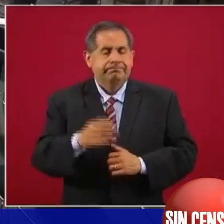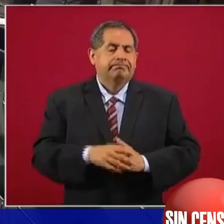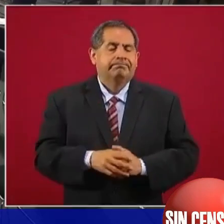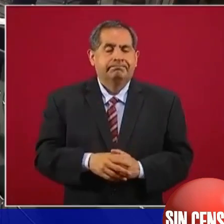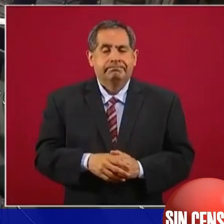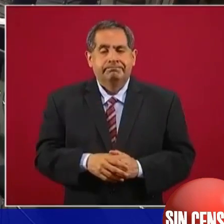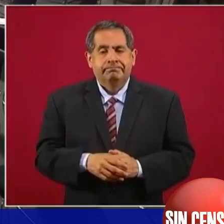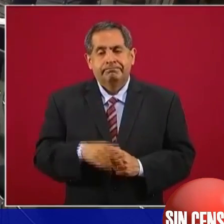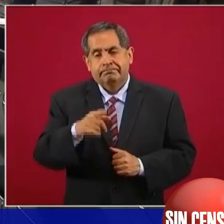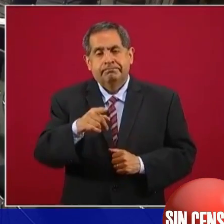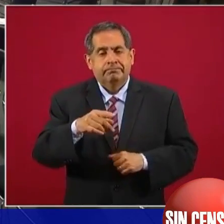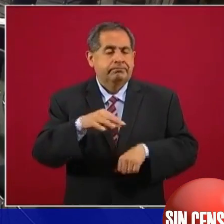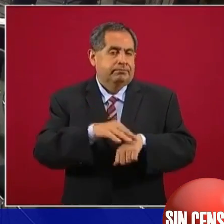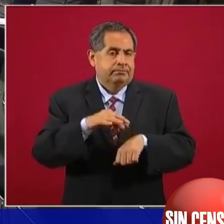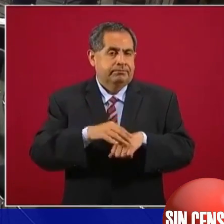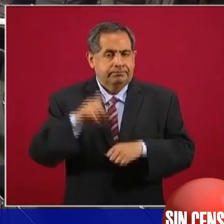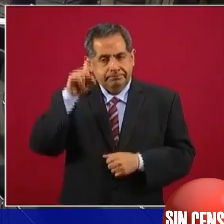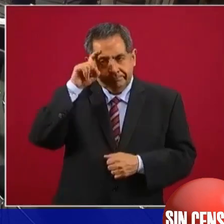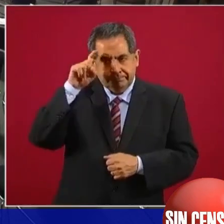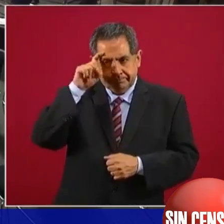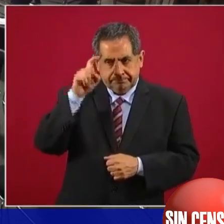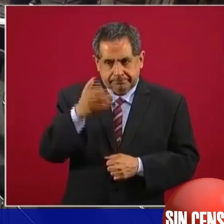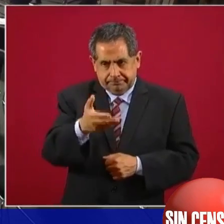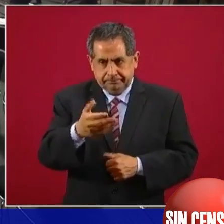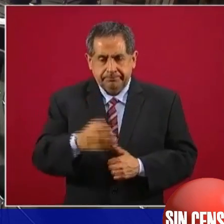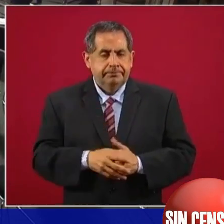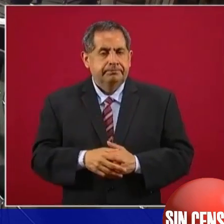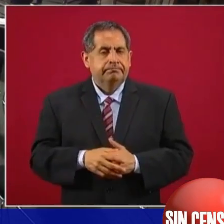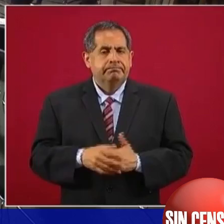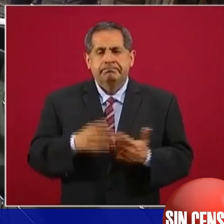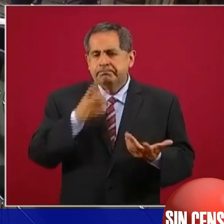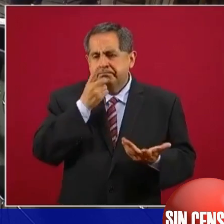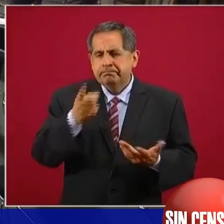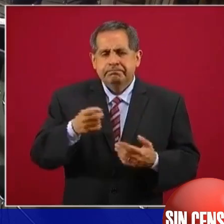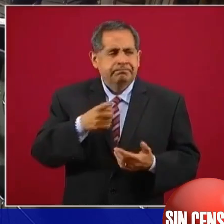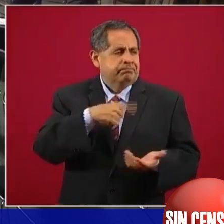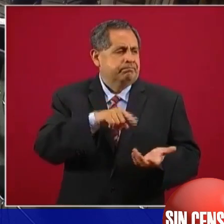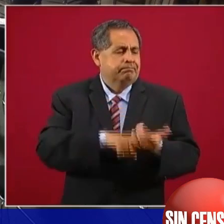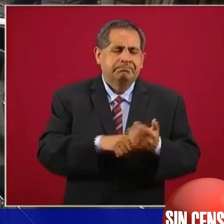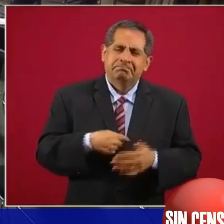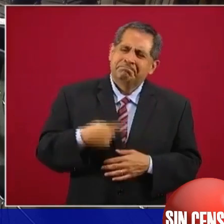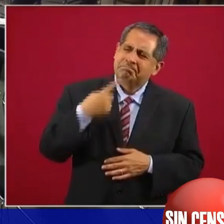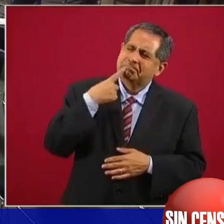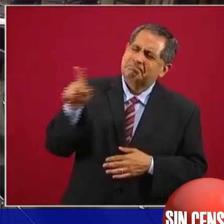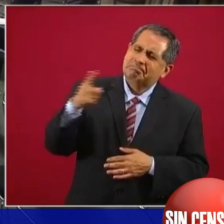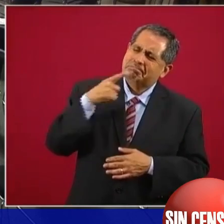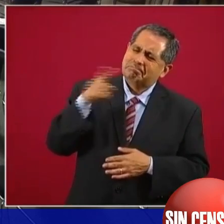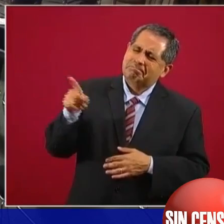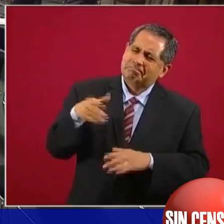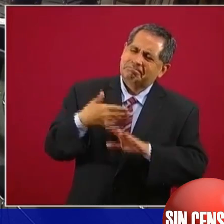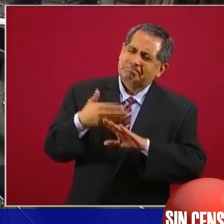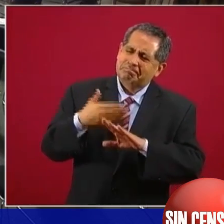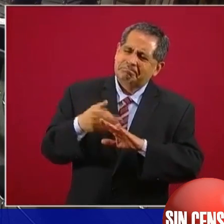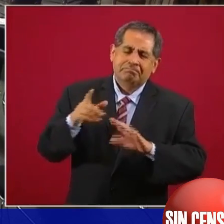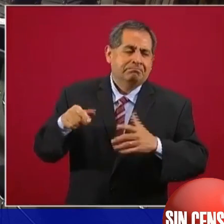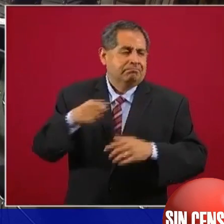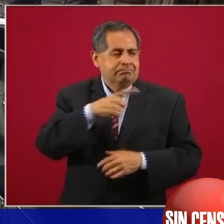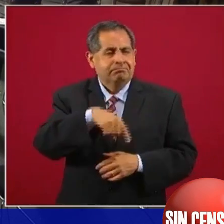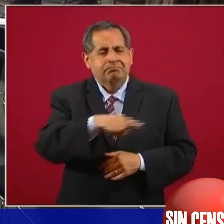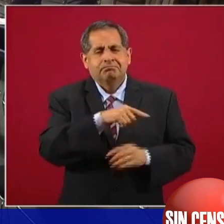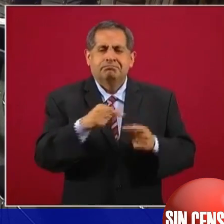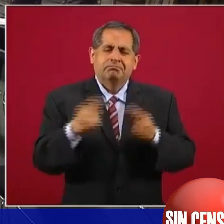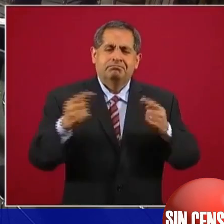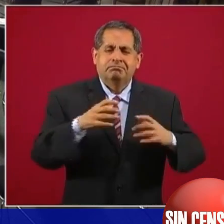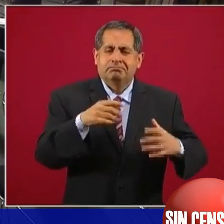Preguntarle, por un lado, al doctor Rattel, qué dice sobre estas acusaciones que hacen algunos integrantes de la oposición de